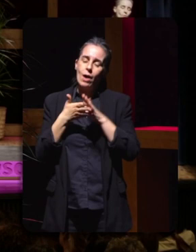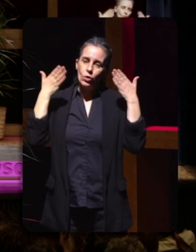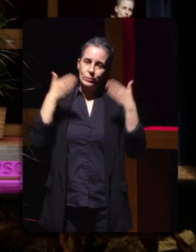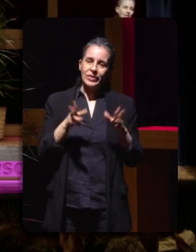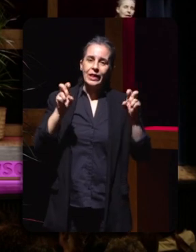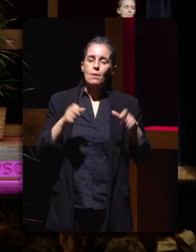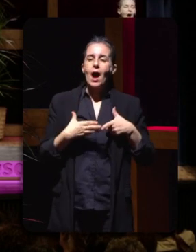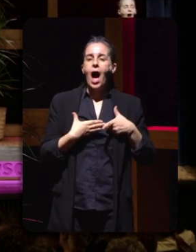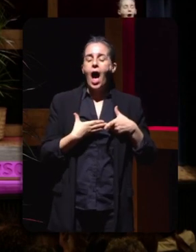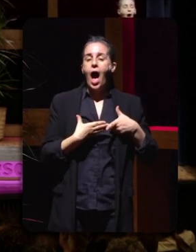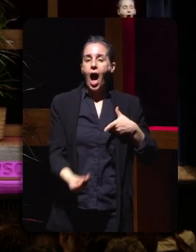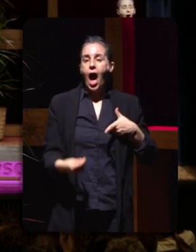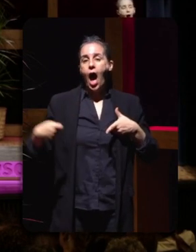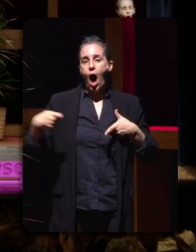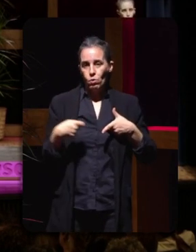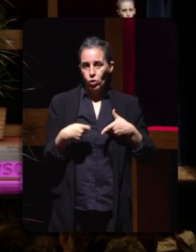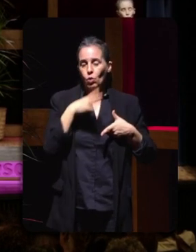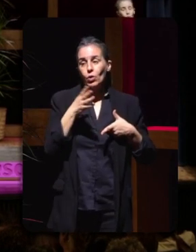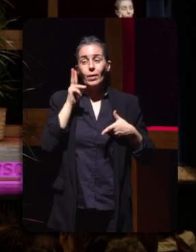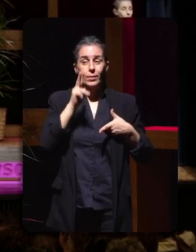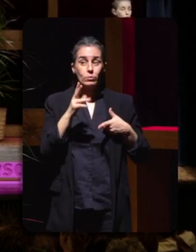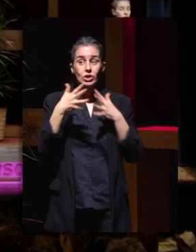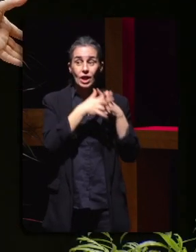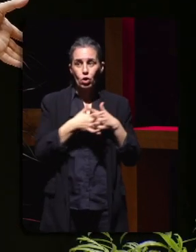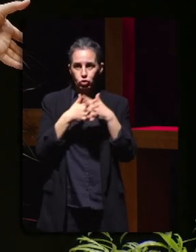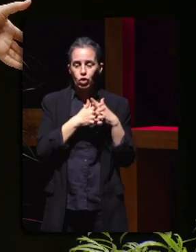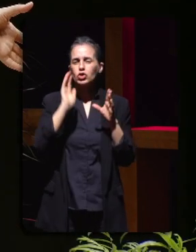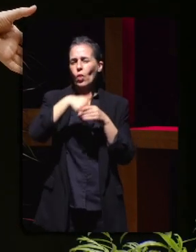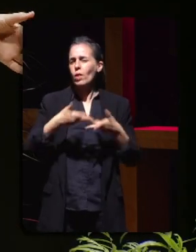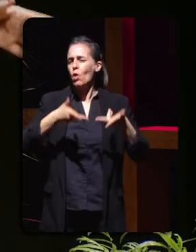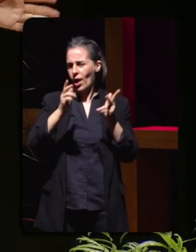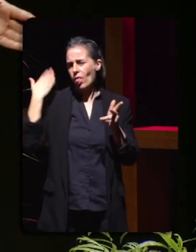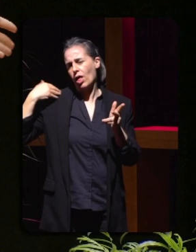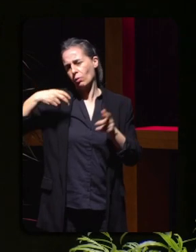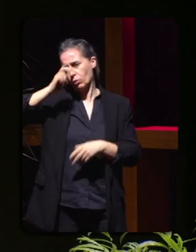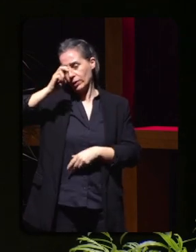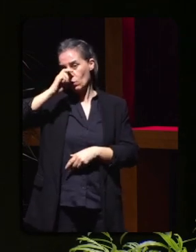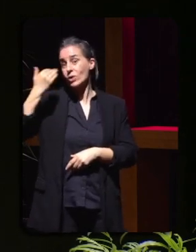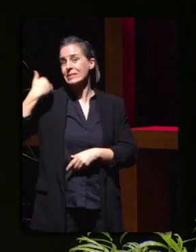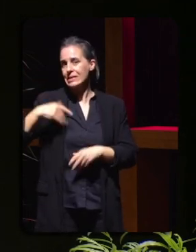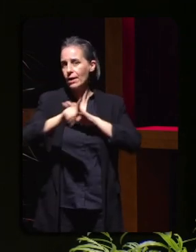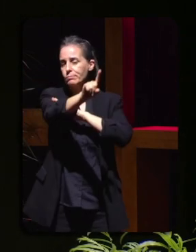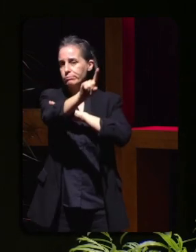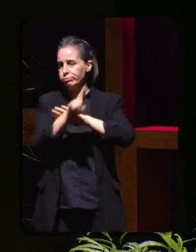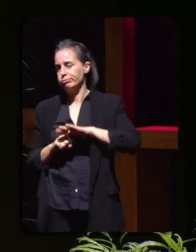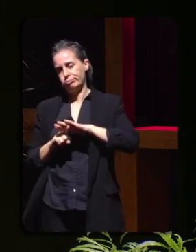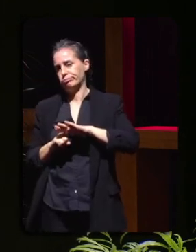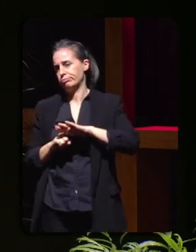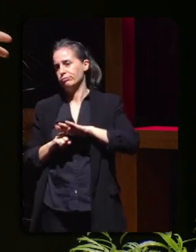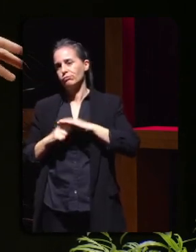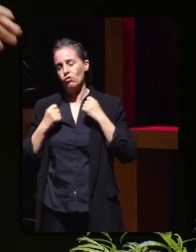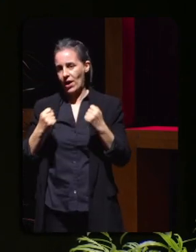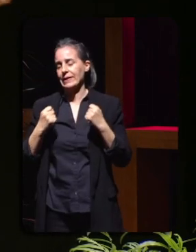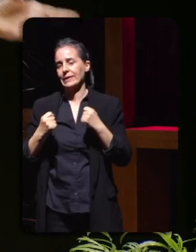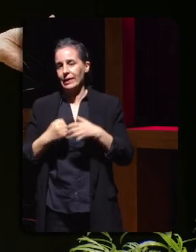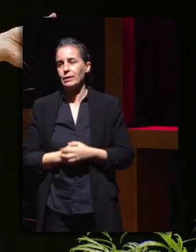en Estados Unidos esa democracia más antigua del mundo ya han tenido una regresión considerable Más allá del señor que ha entrado con cuernos en el